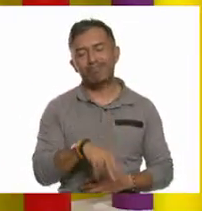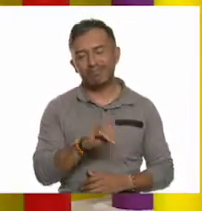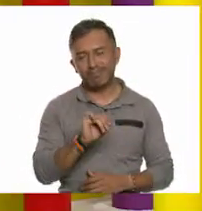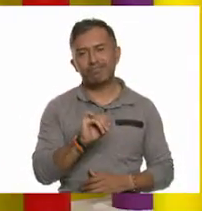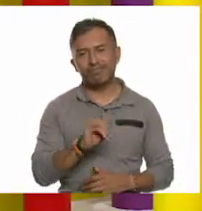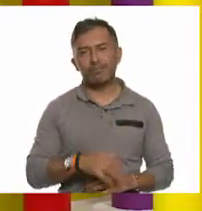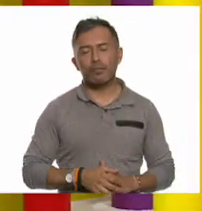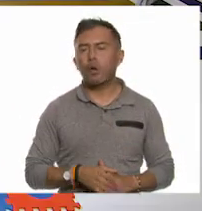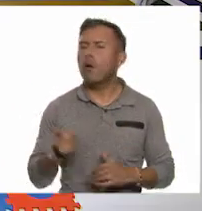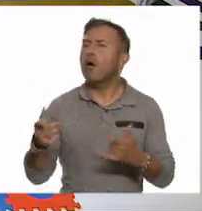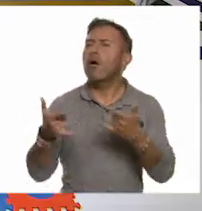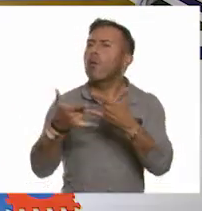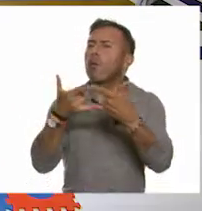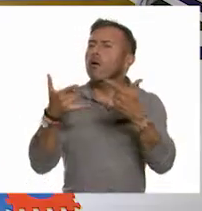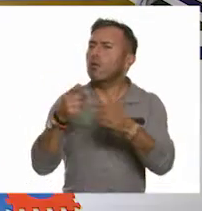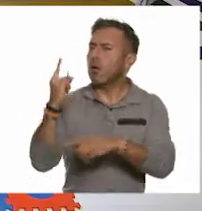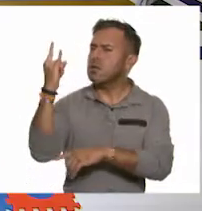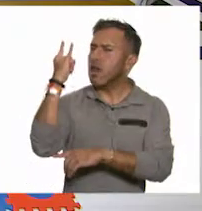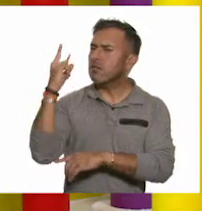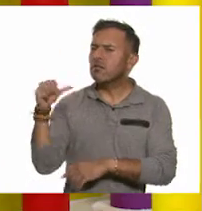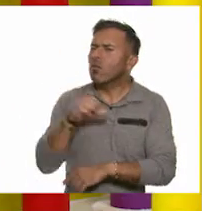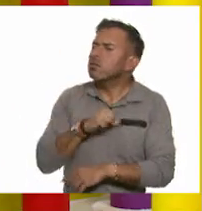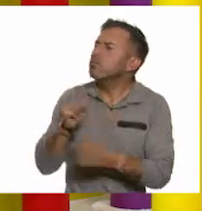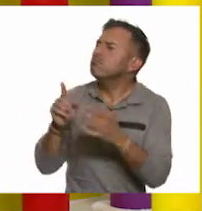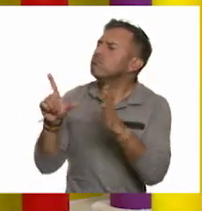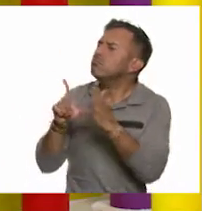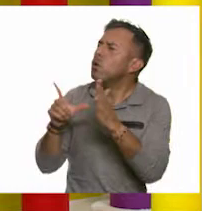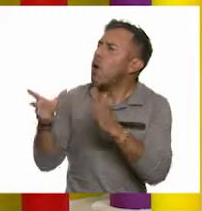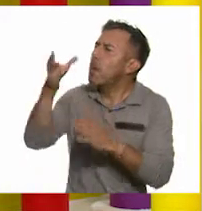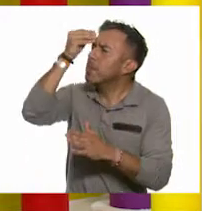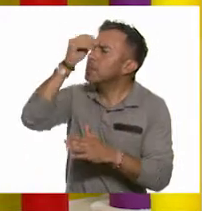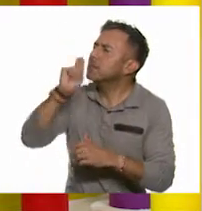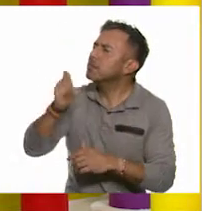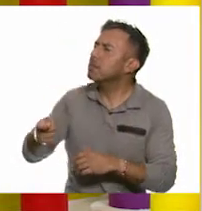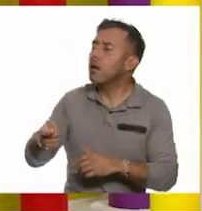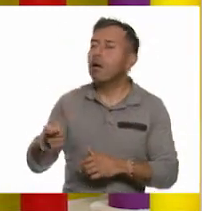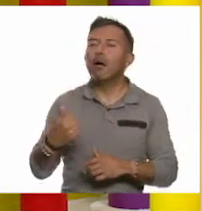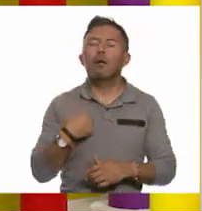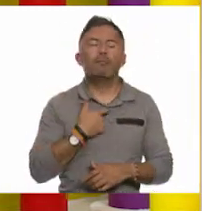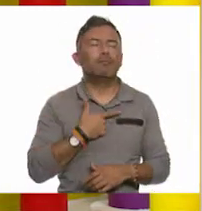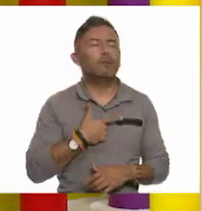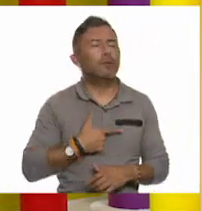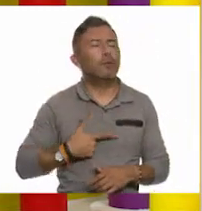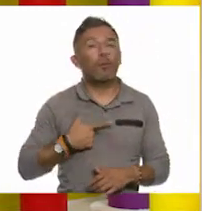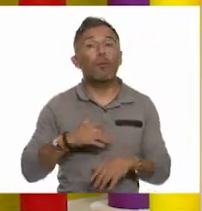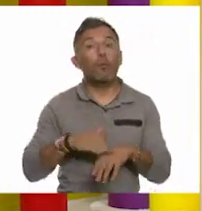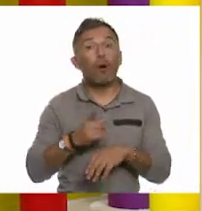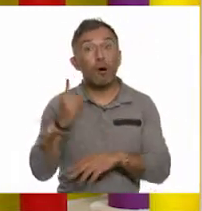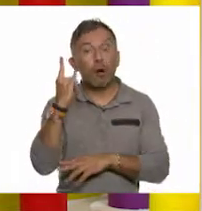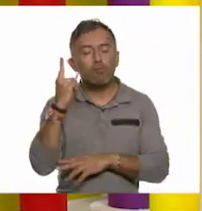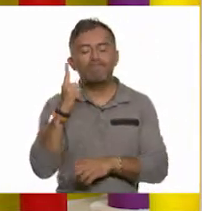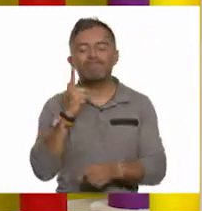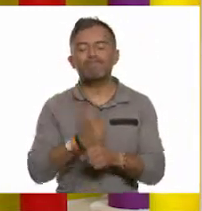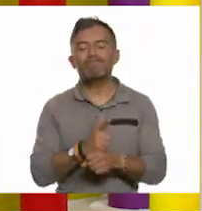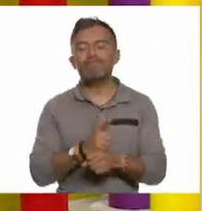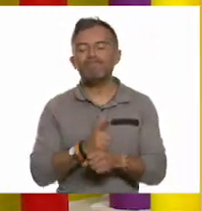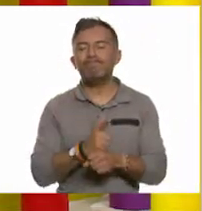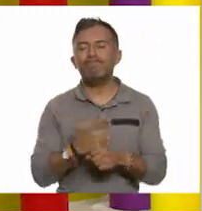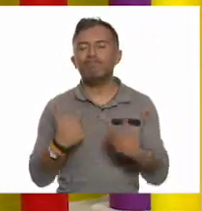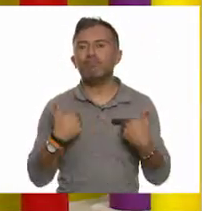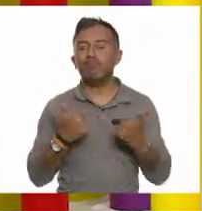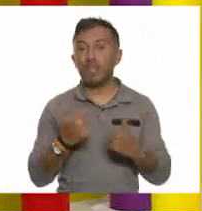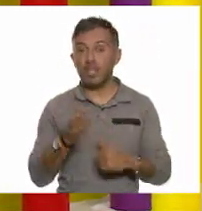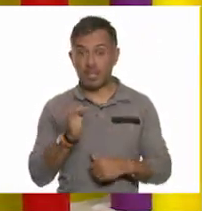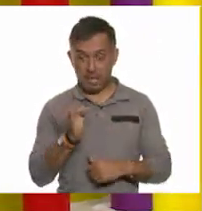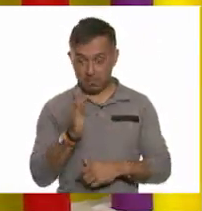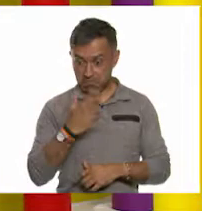deja el cuento del gigante egoísta, Mariana? Ay, me encantó, porque él se dio cuenta que si no